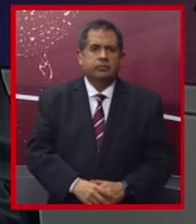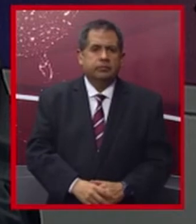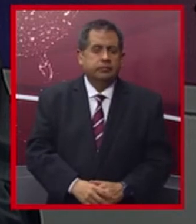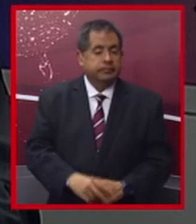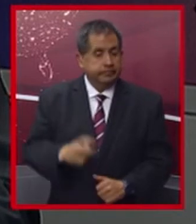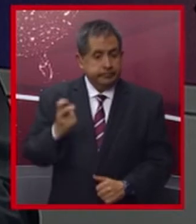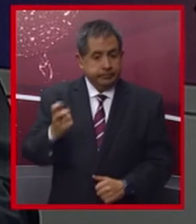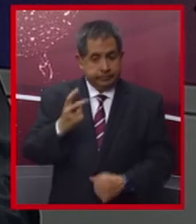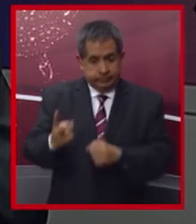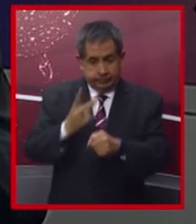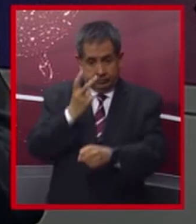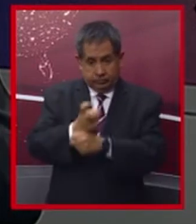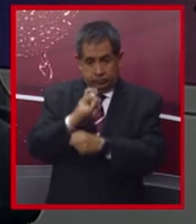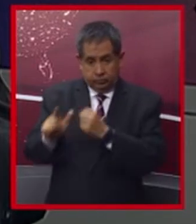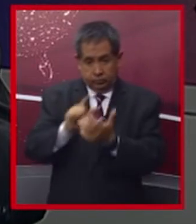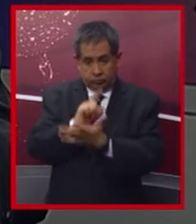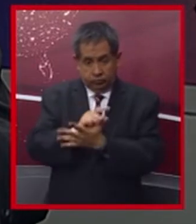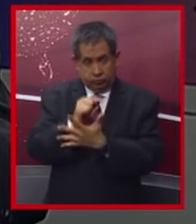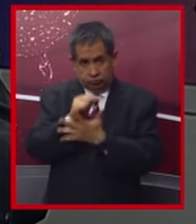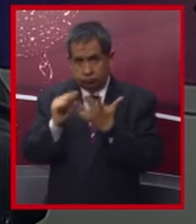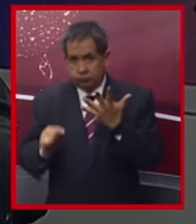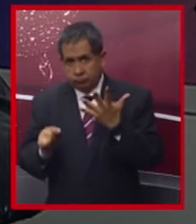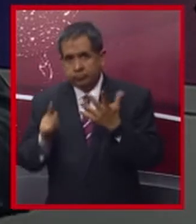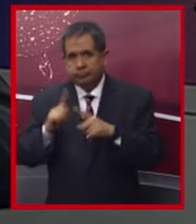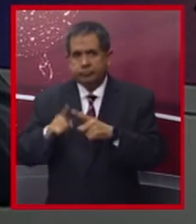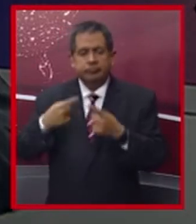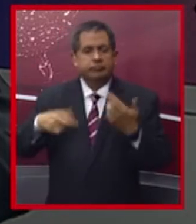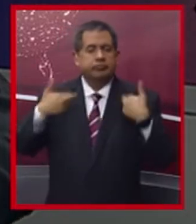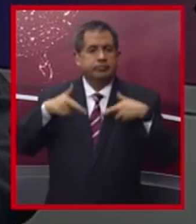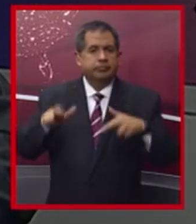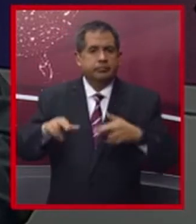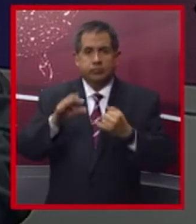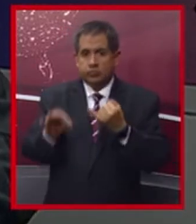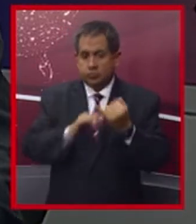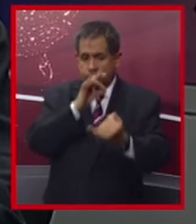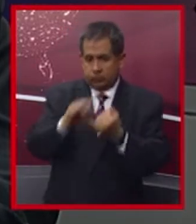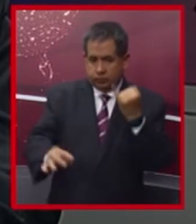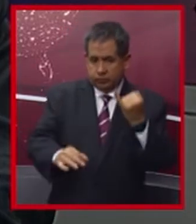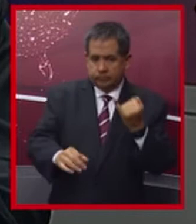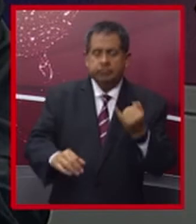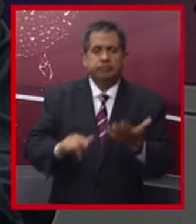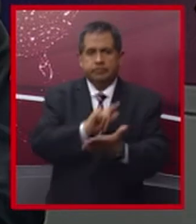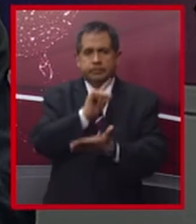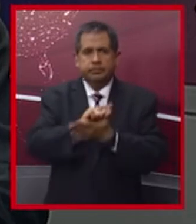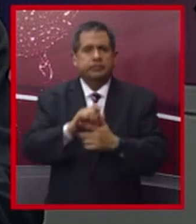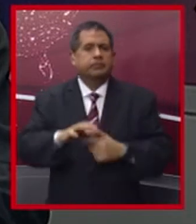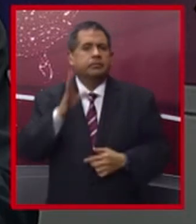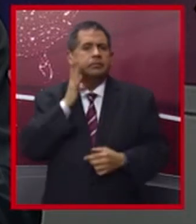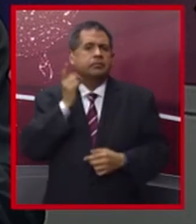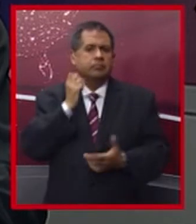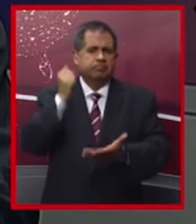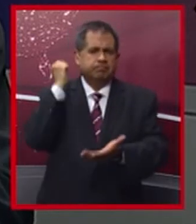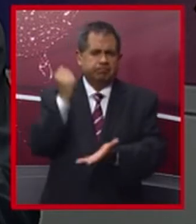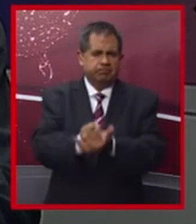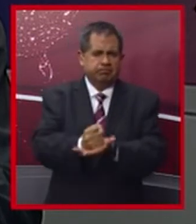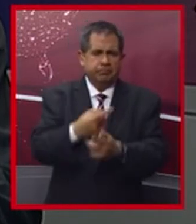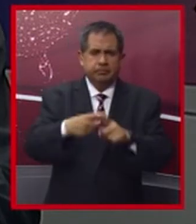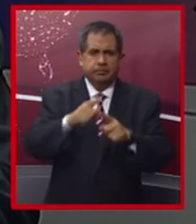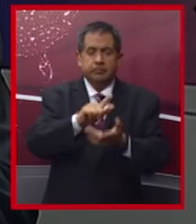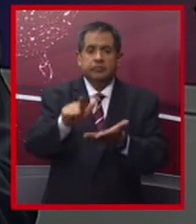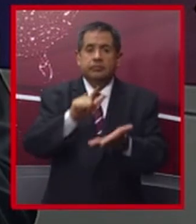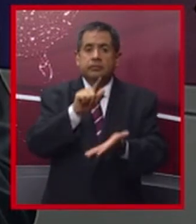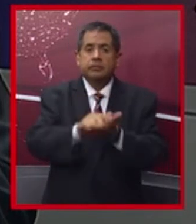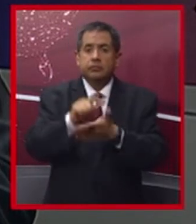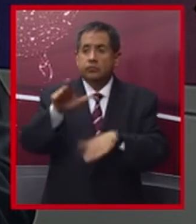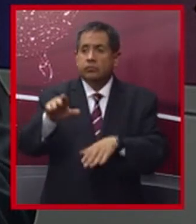la segunda ley que se modificó por parte de nuestros representantes. Finalmente, la tercera ley, la Cámara de Diputados aprobó reformas a la Ley de